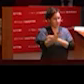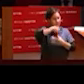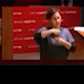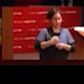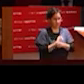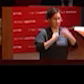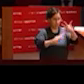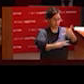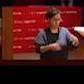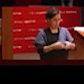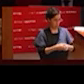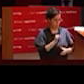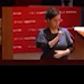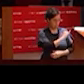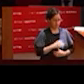empleo iber